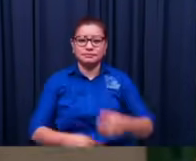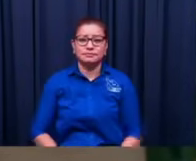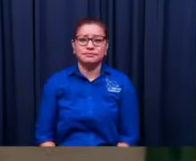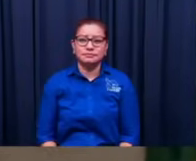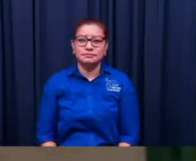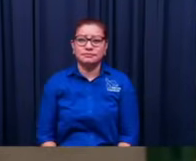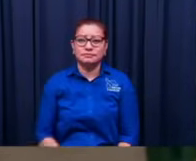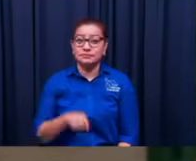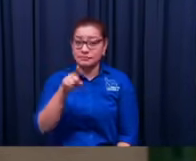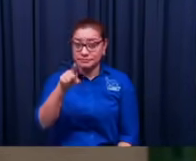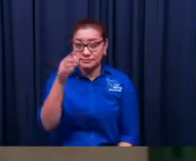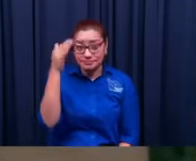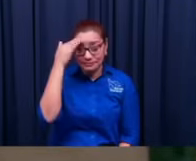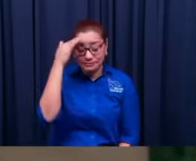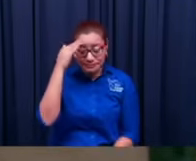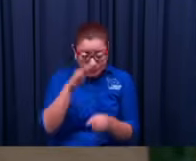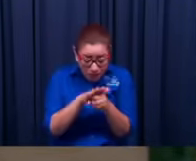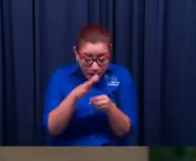Cuando lo descubran,